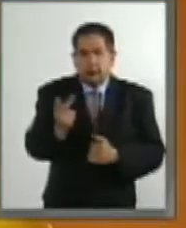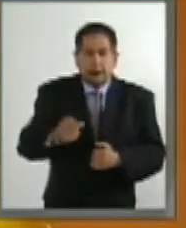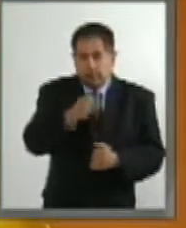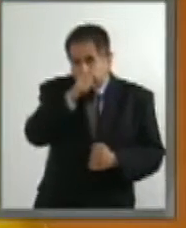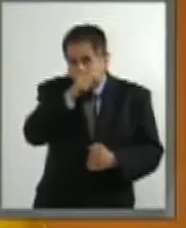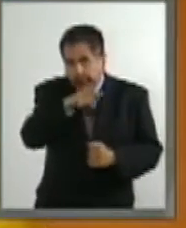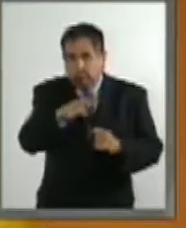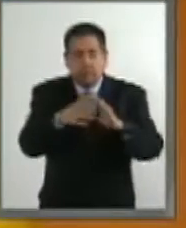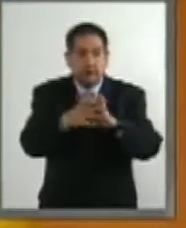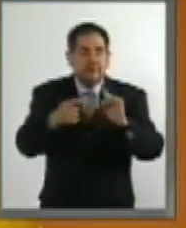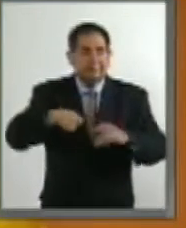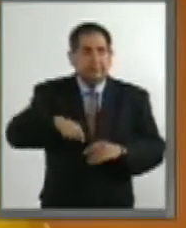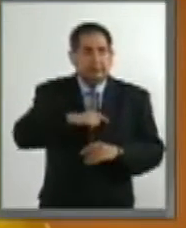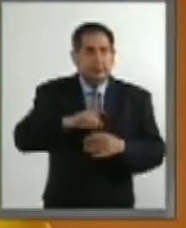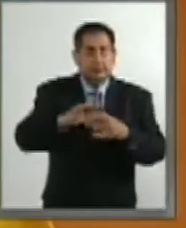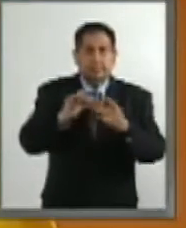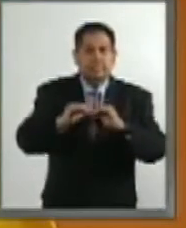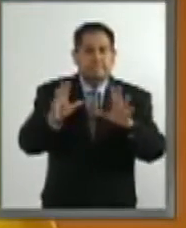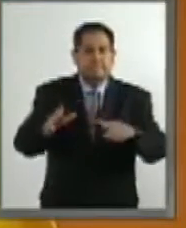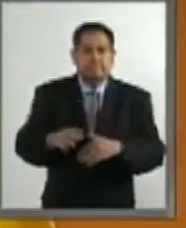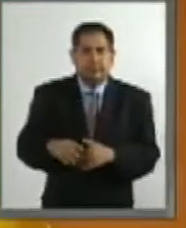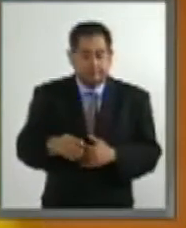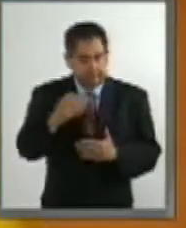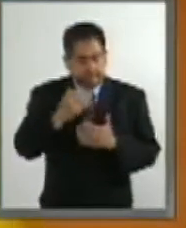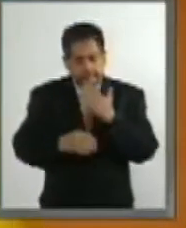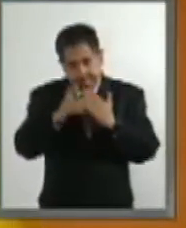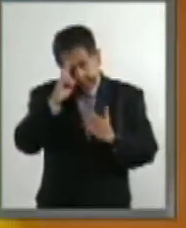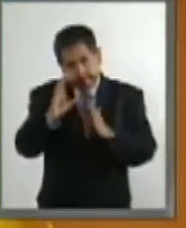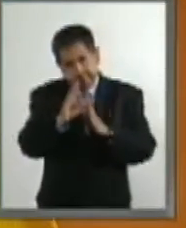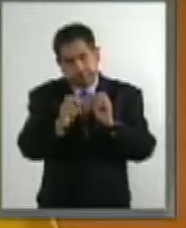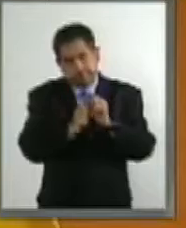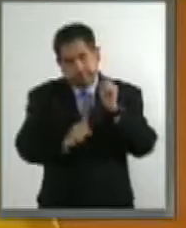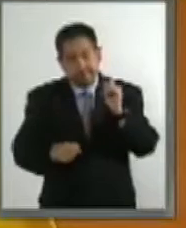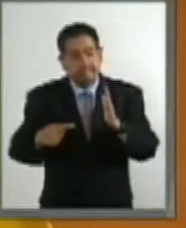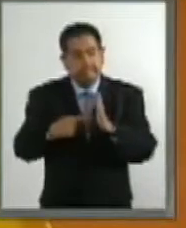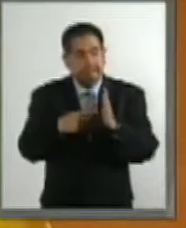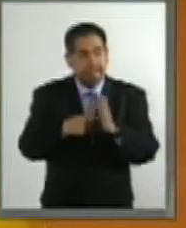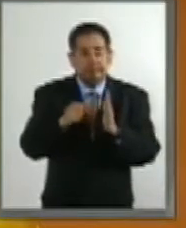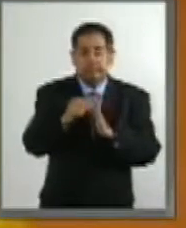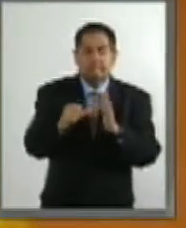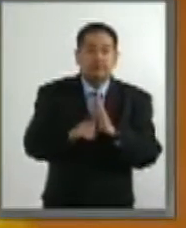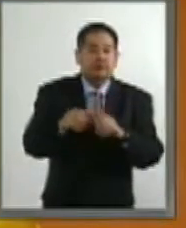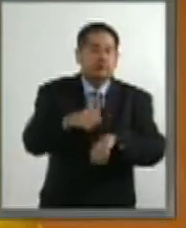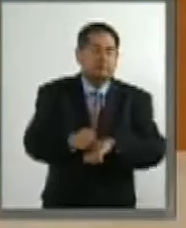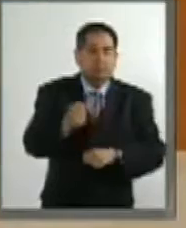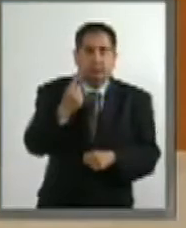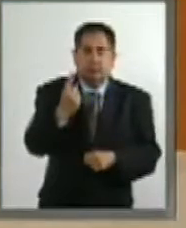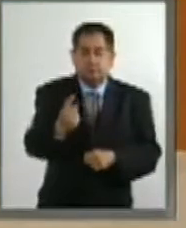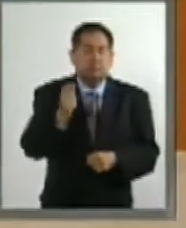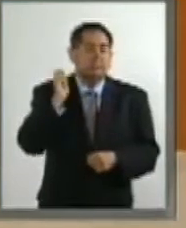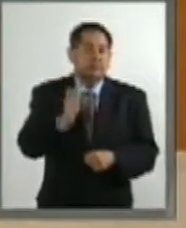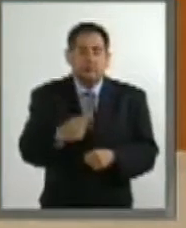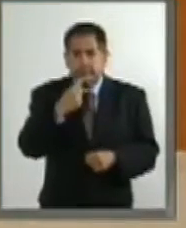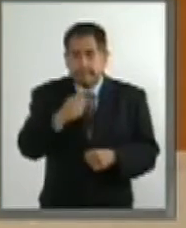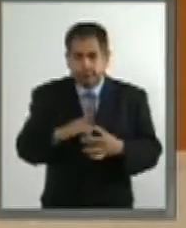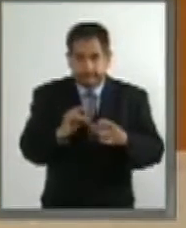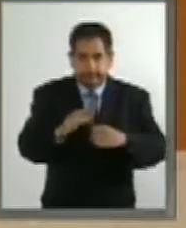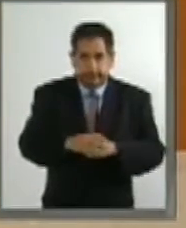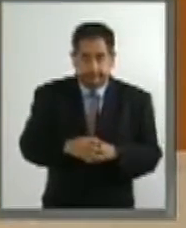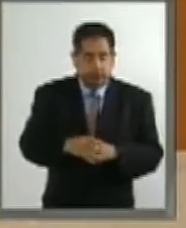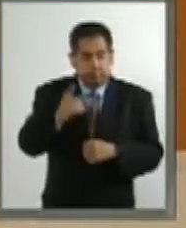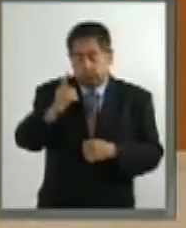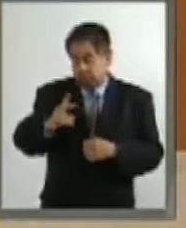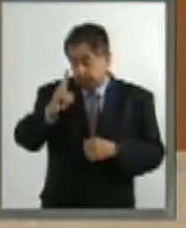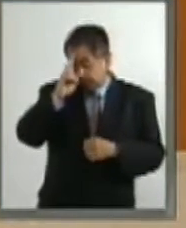expuesto estamos vulnerando nuestro máximo ordenamiento jurídico en su artículo 1º el cual establece que queda prohibido